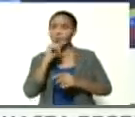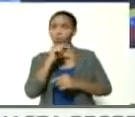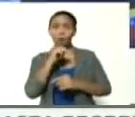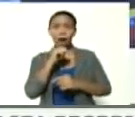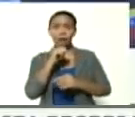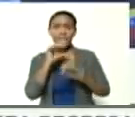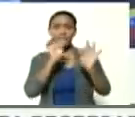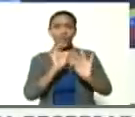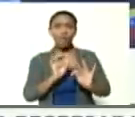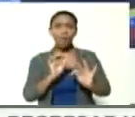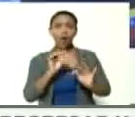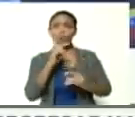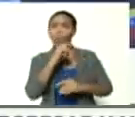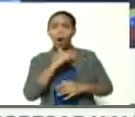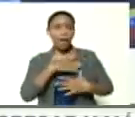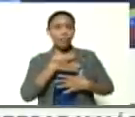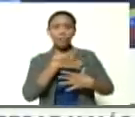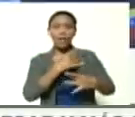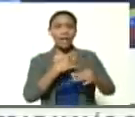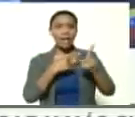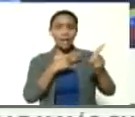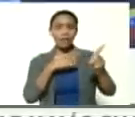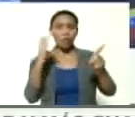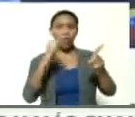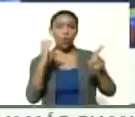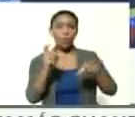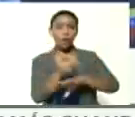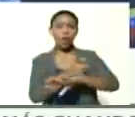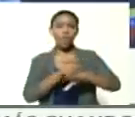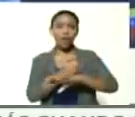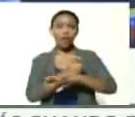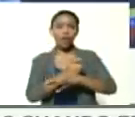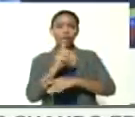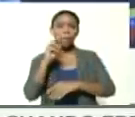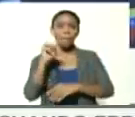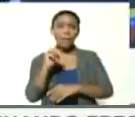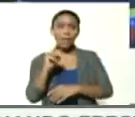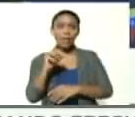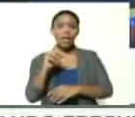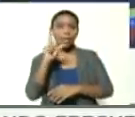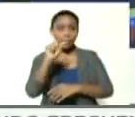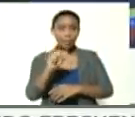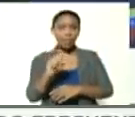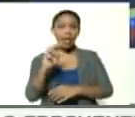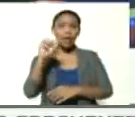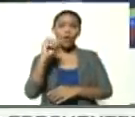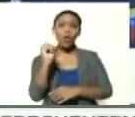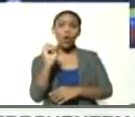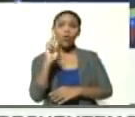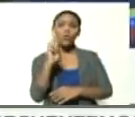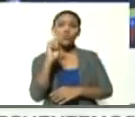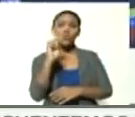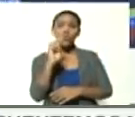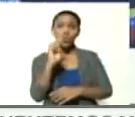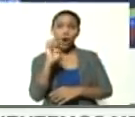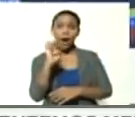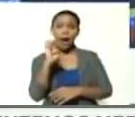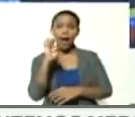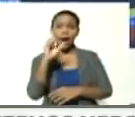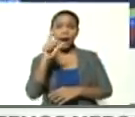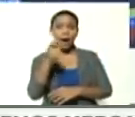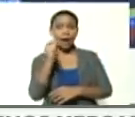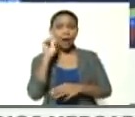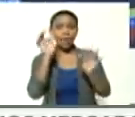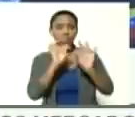interés. Sabemos que el gobierno del Reino de Noruega también ha tratado de encauzar por la vía del